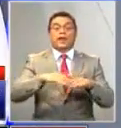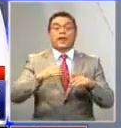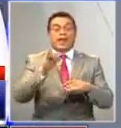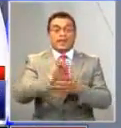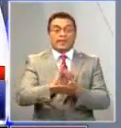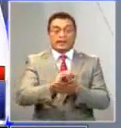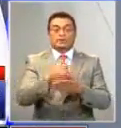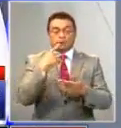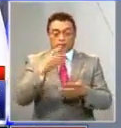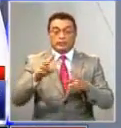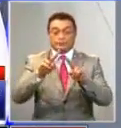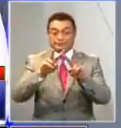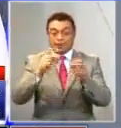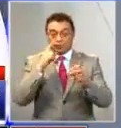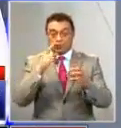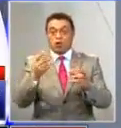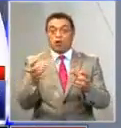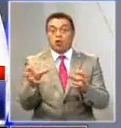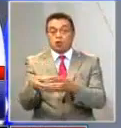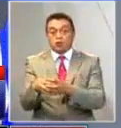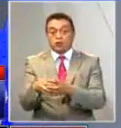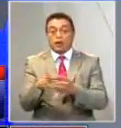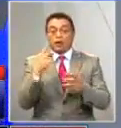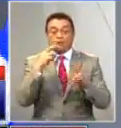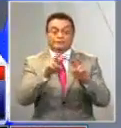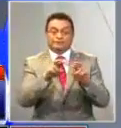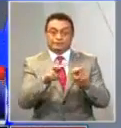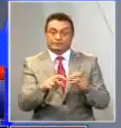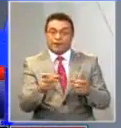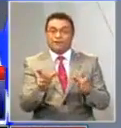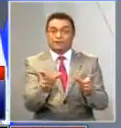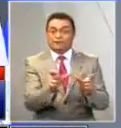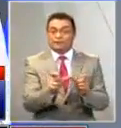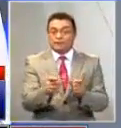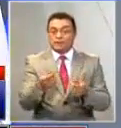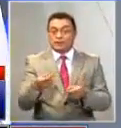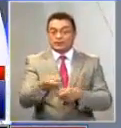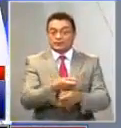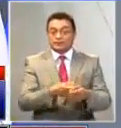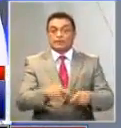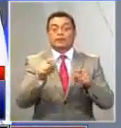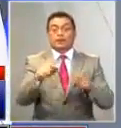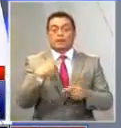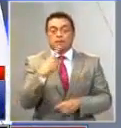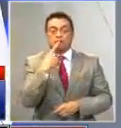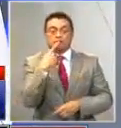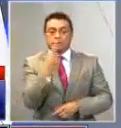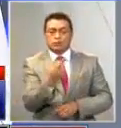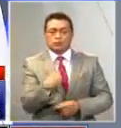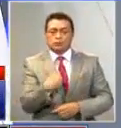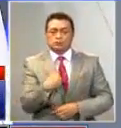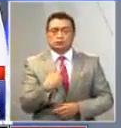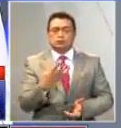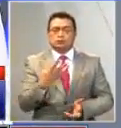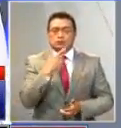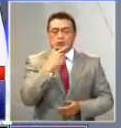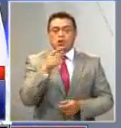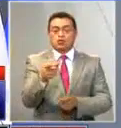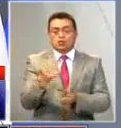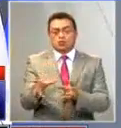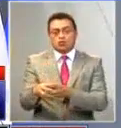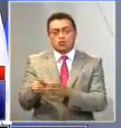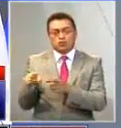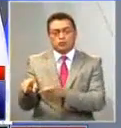de análisis financiero que pertenece al Ministerio de Hacienda, que es una posibilidad que no lo haya mandado, pero la pregunta que uno se hace es si la unidad de análisis